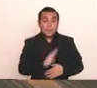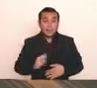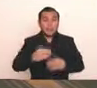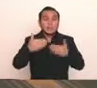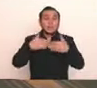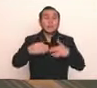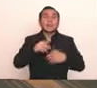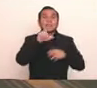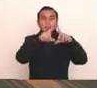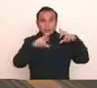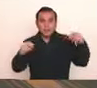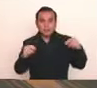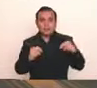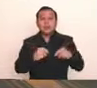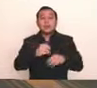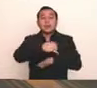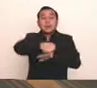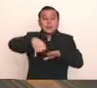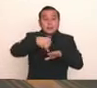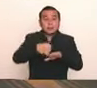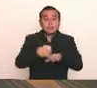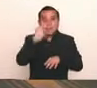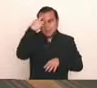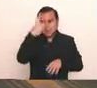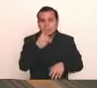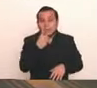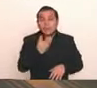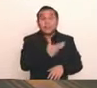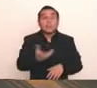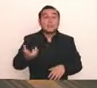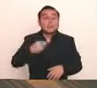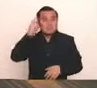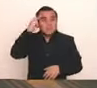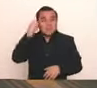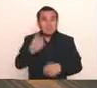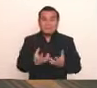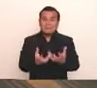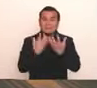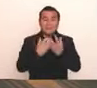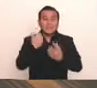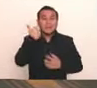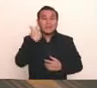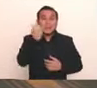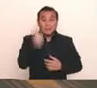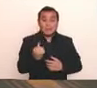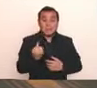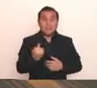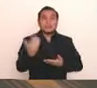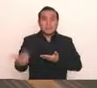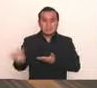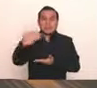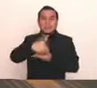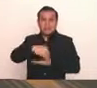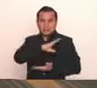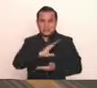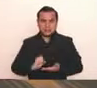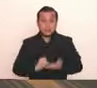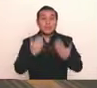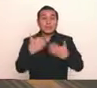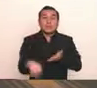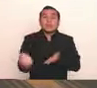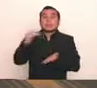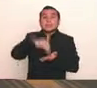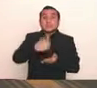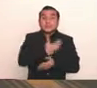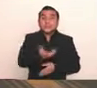nicaragua jamaica república dominicana en total se han traído cientos de compatriotas con el plan de repatriación se ha reforzado